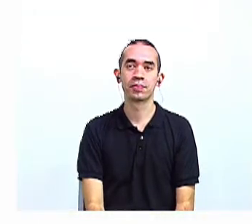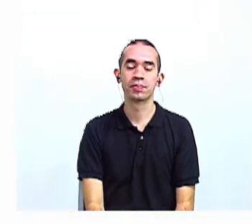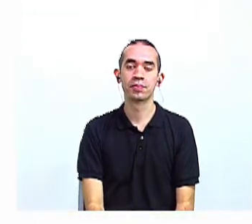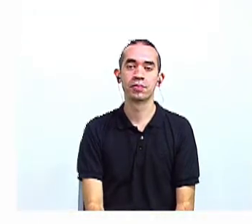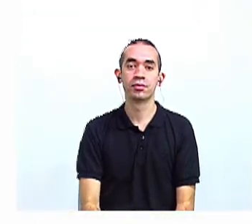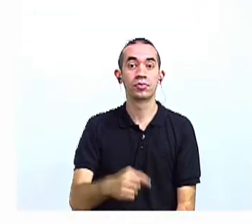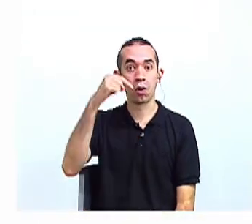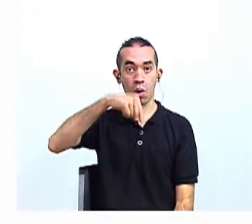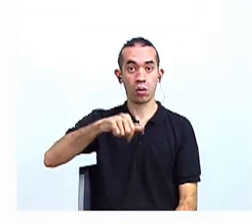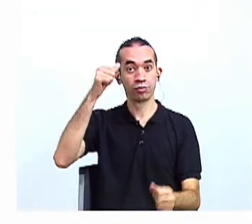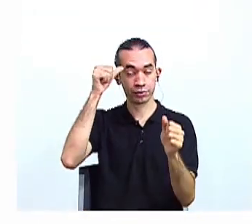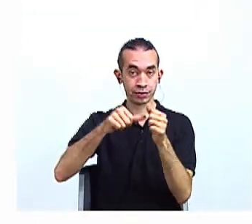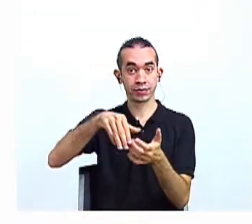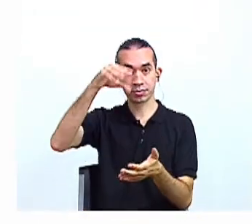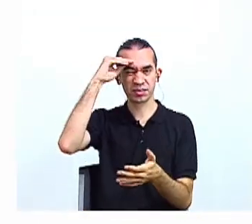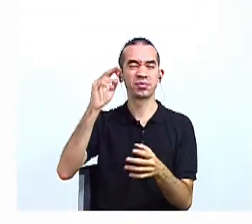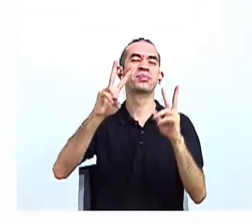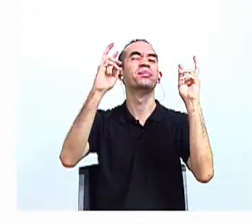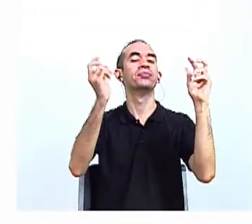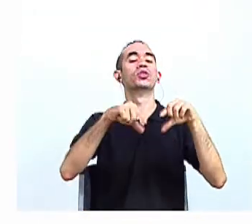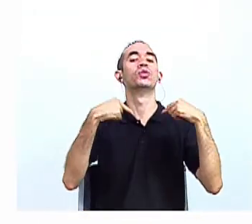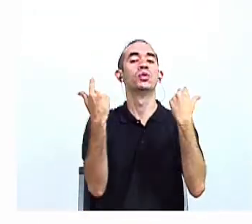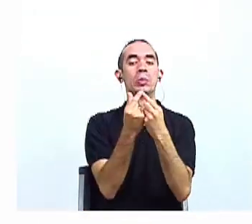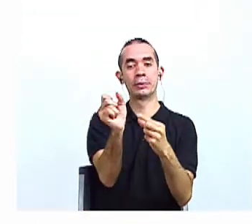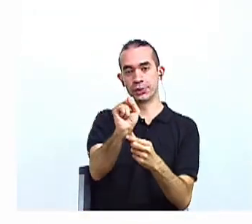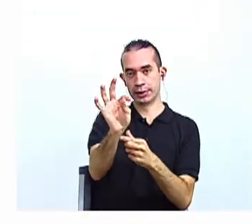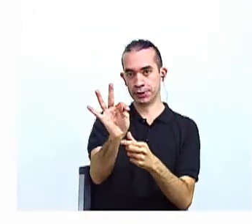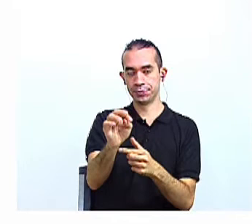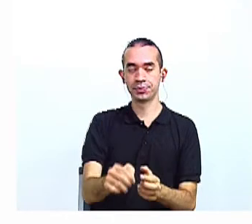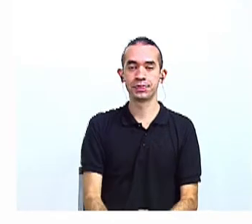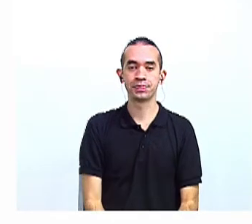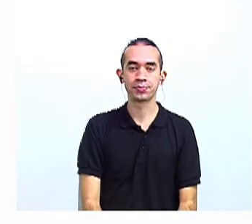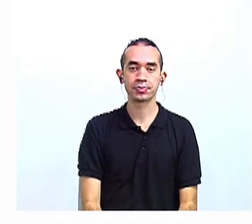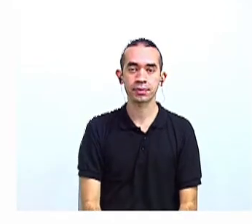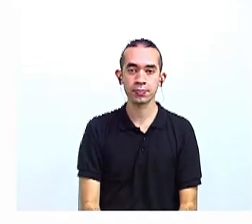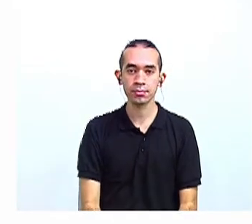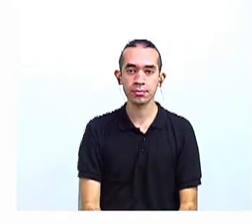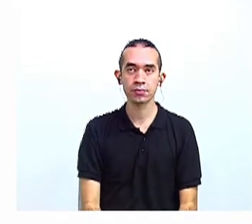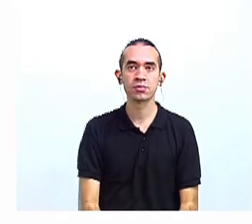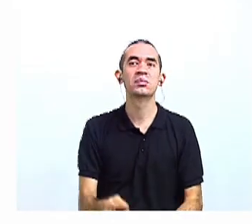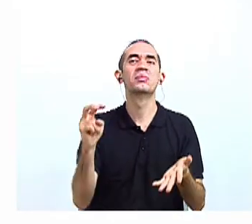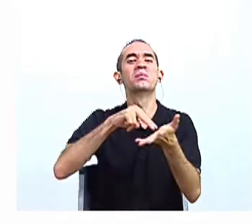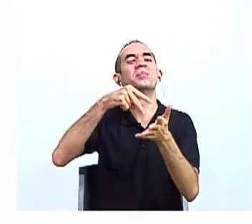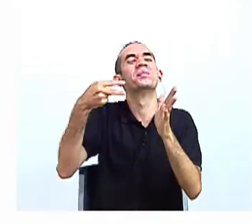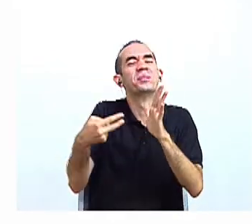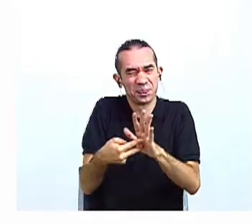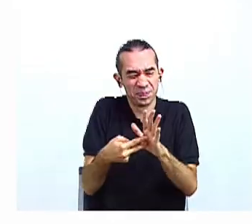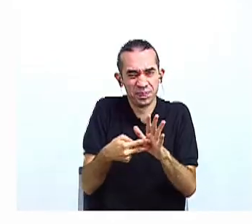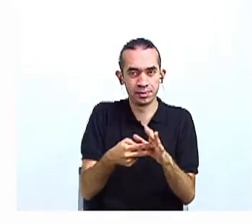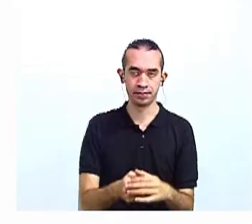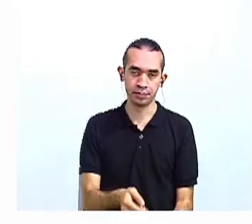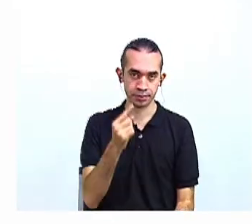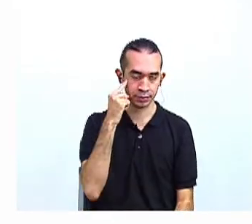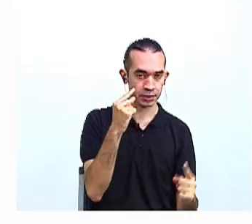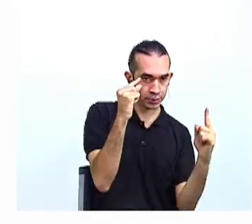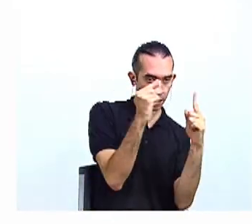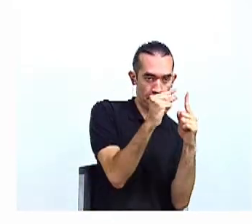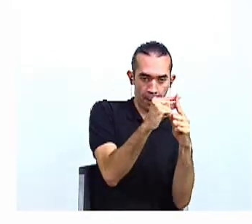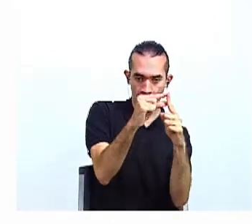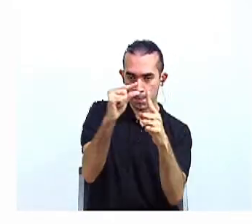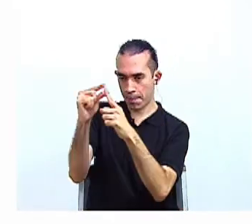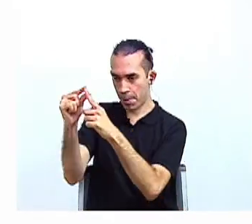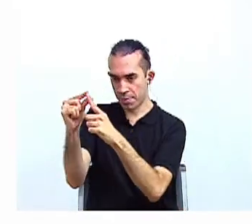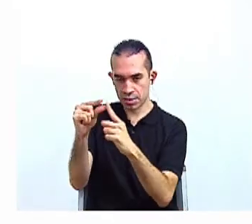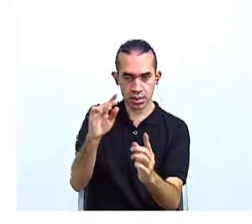Hoy en Recordando lo Aprendido hablaremos sobre el grupo nominal. Nos referimos al grupo nominal como el conjunto de palabras en torno